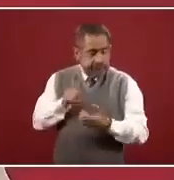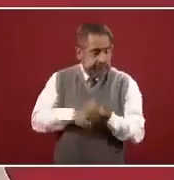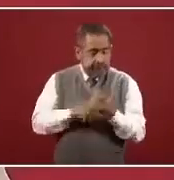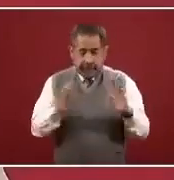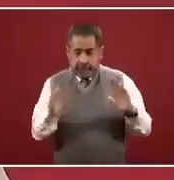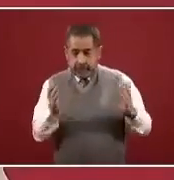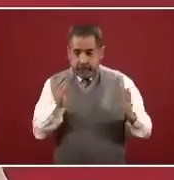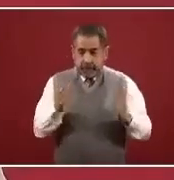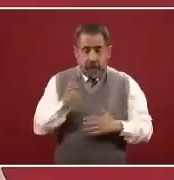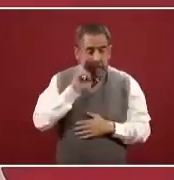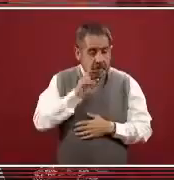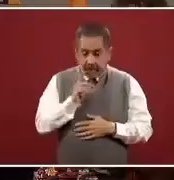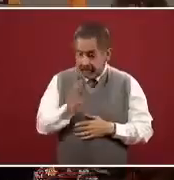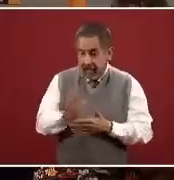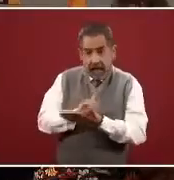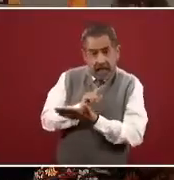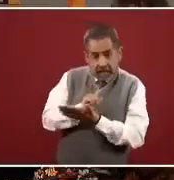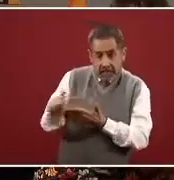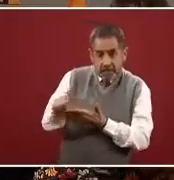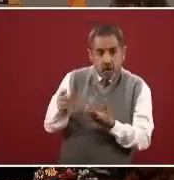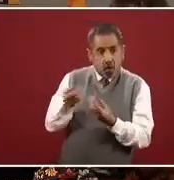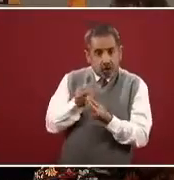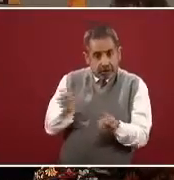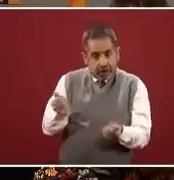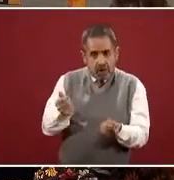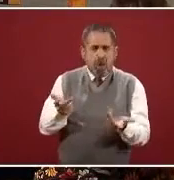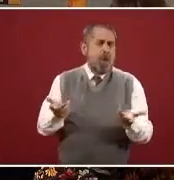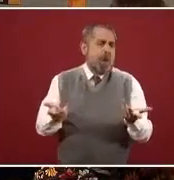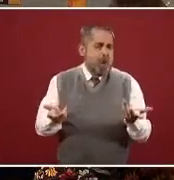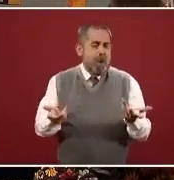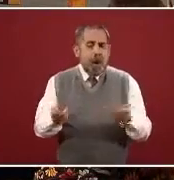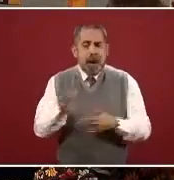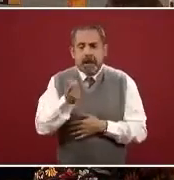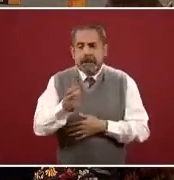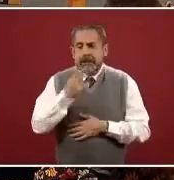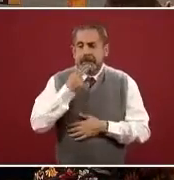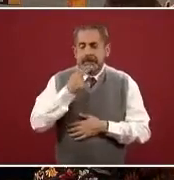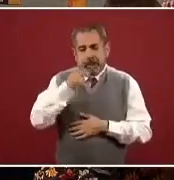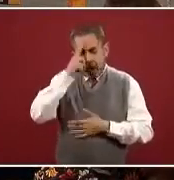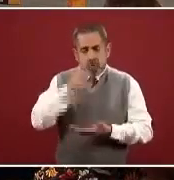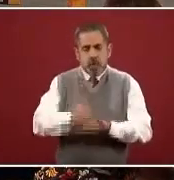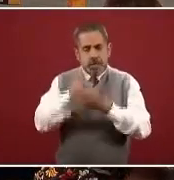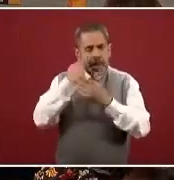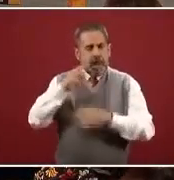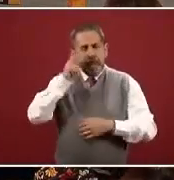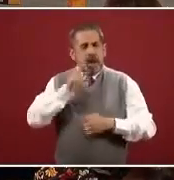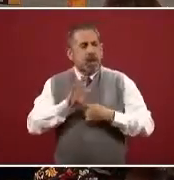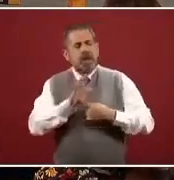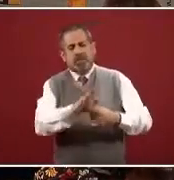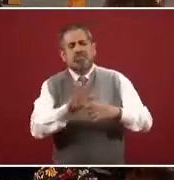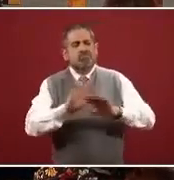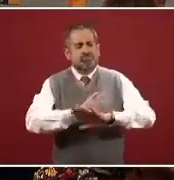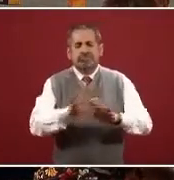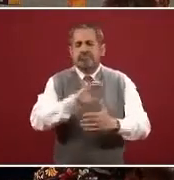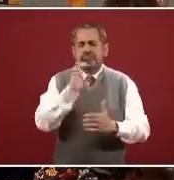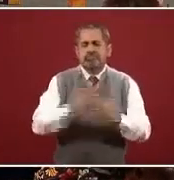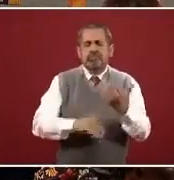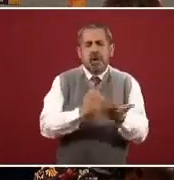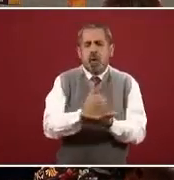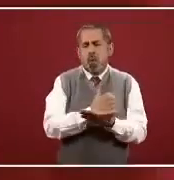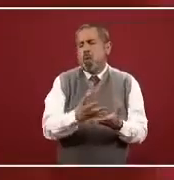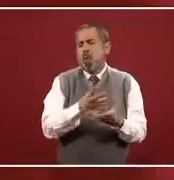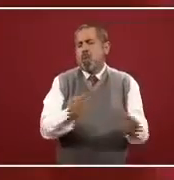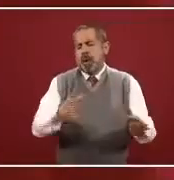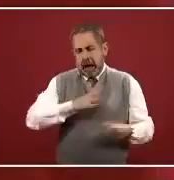la negatividad completa de la segunda prueba, eso nos contribuye a dar la evidencia de la curación. Ahora es muy importante